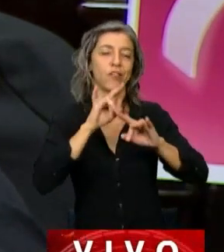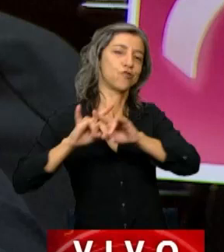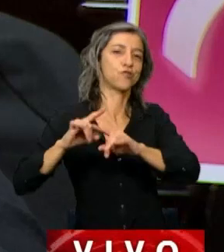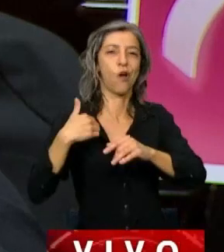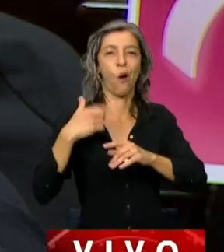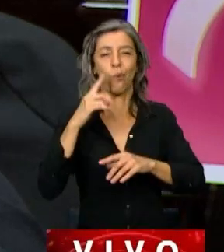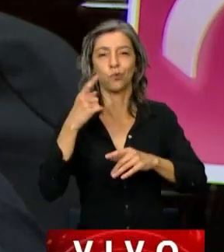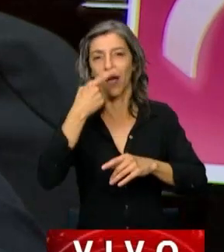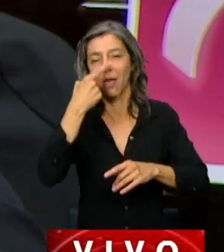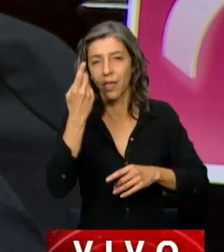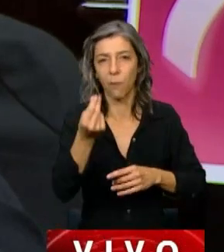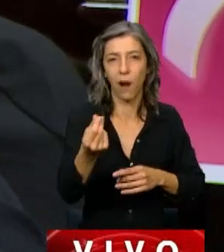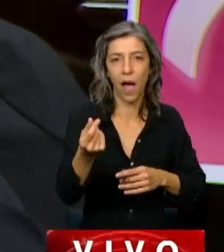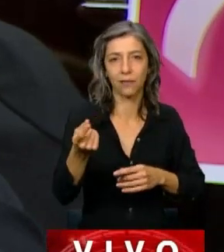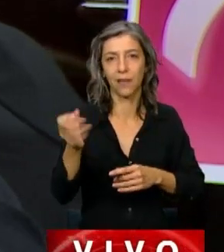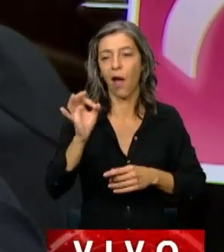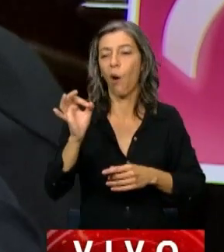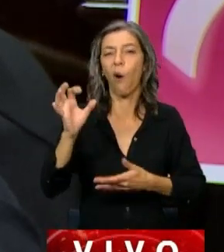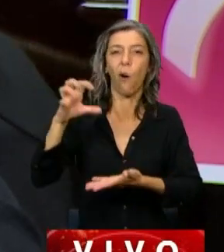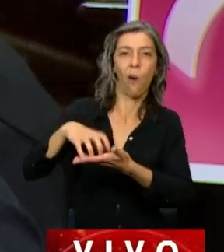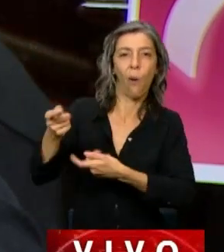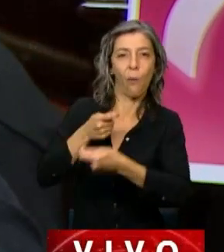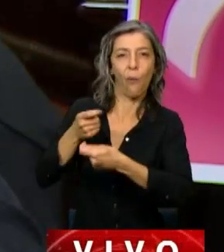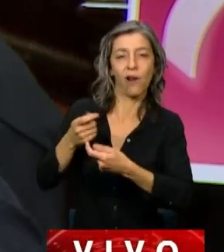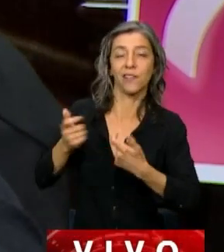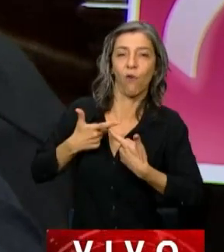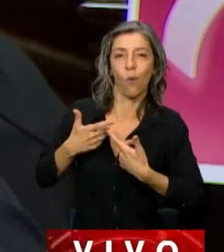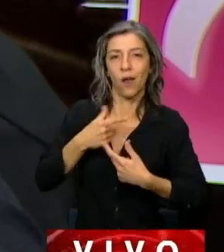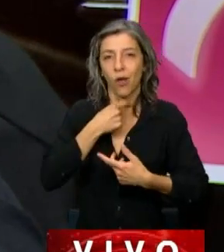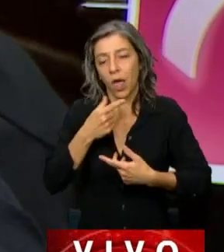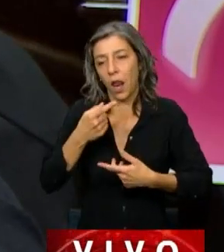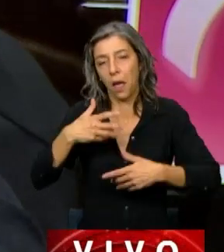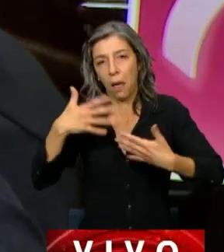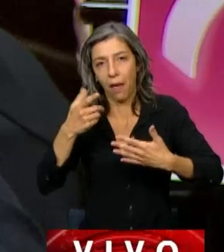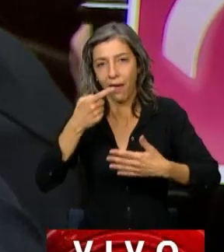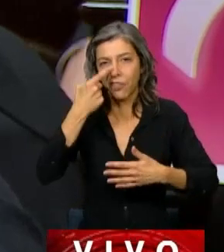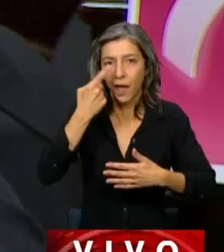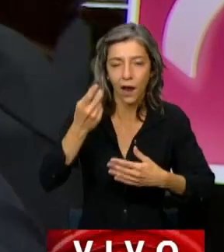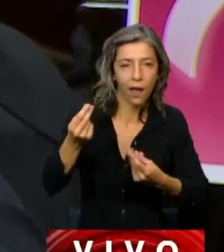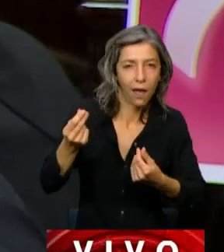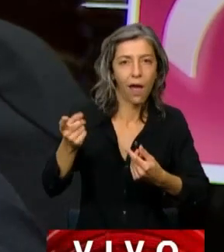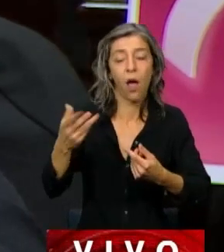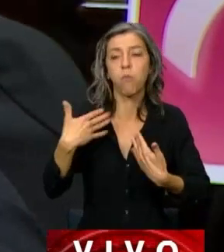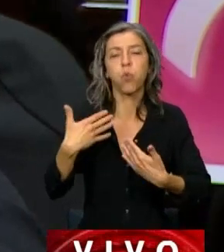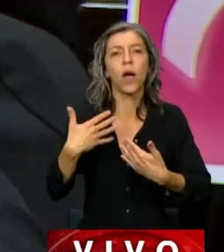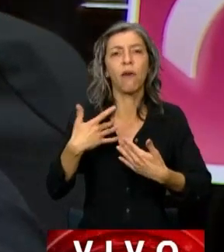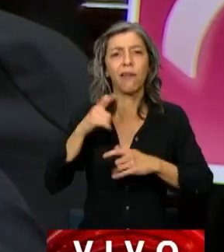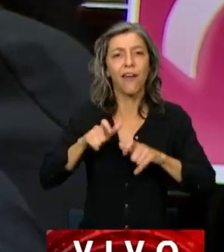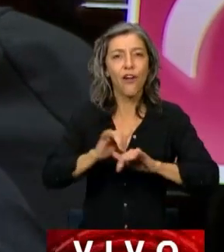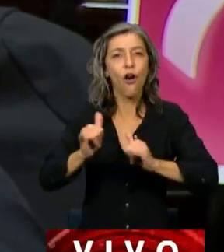sin escrúpulos, que arrastren a nuestros hijos al peligro, al riesgo o, por qué no decirlo, a la